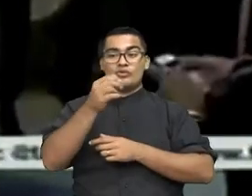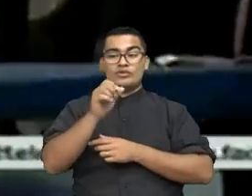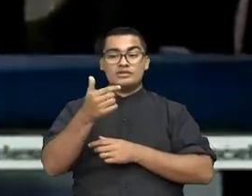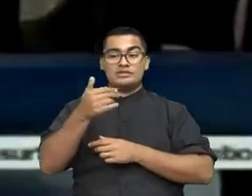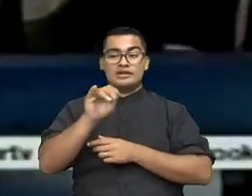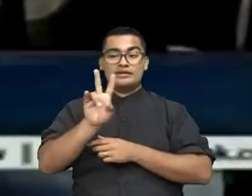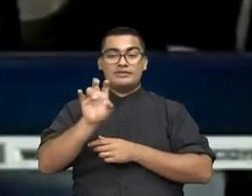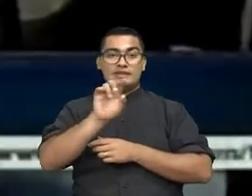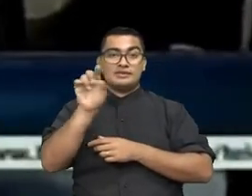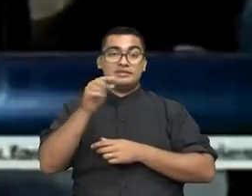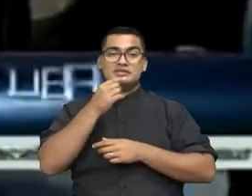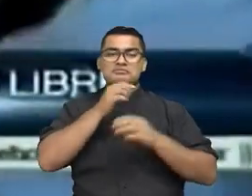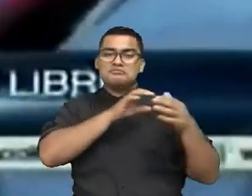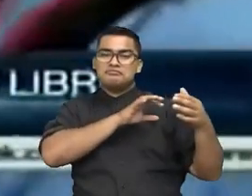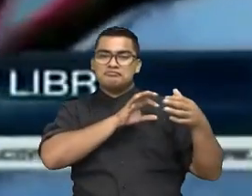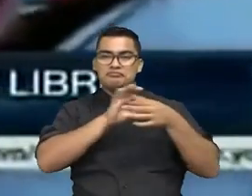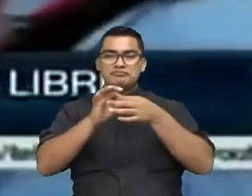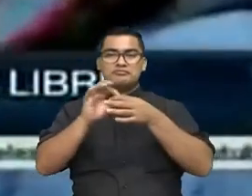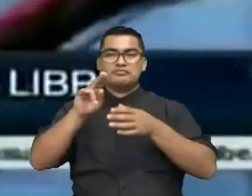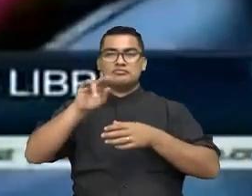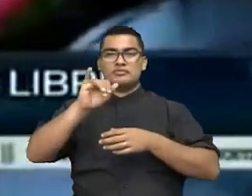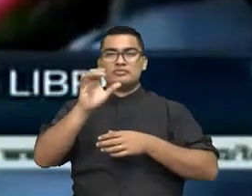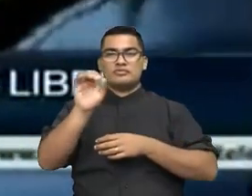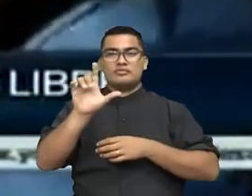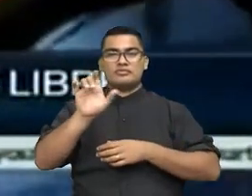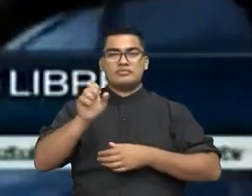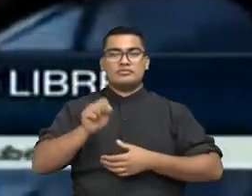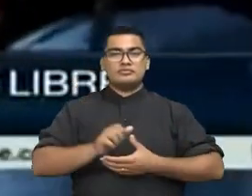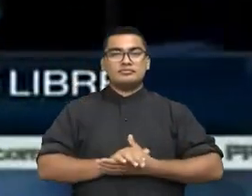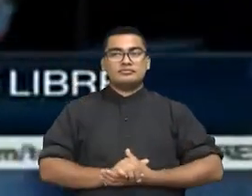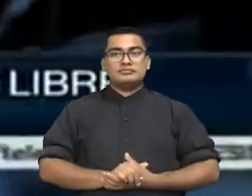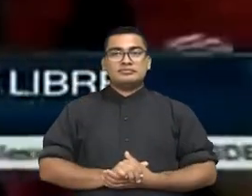continuado por el actual mandatario venezolano Nicolás Maduro.